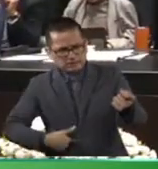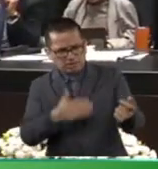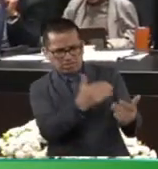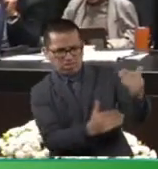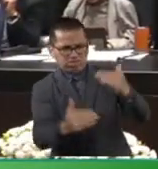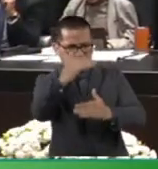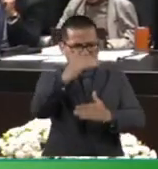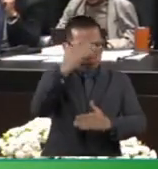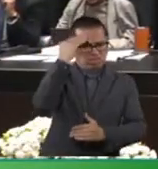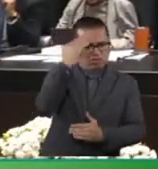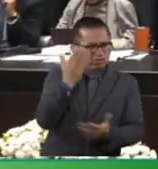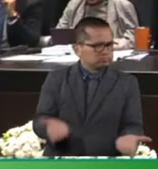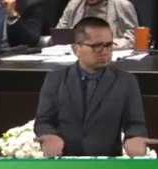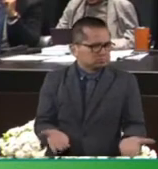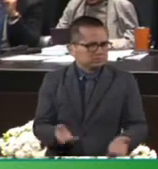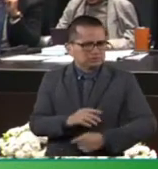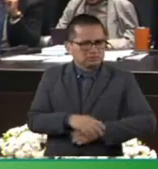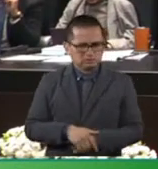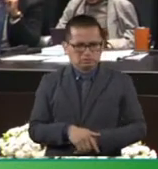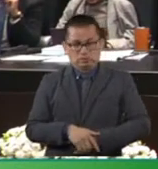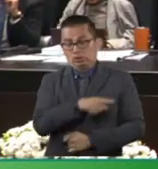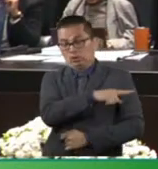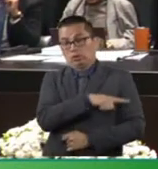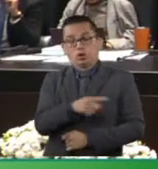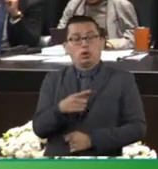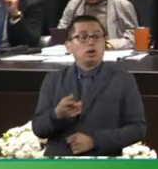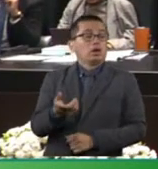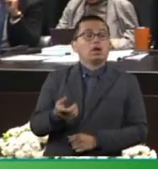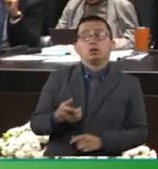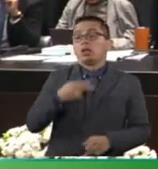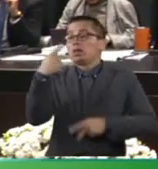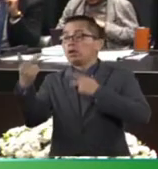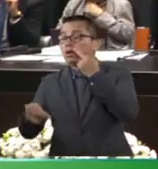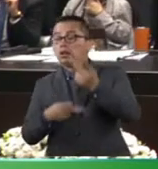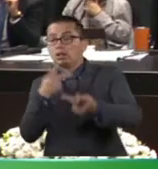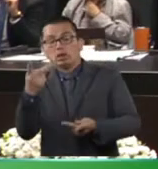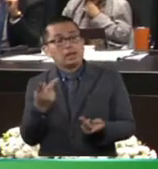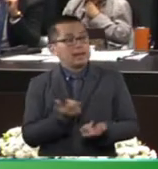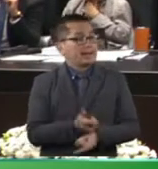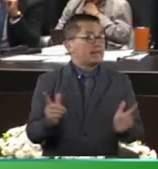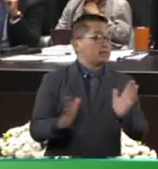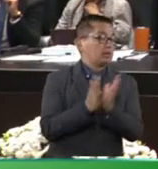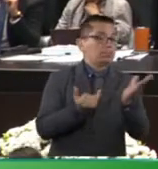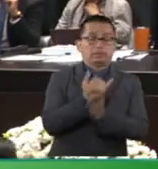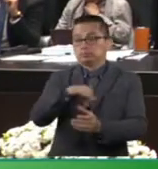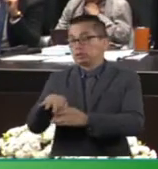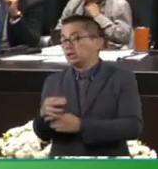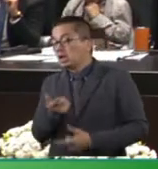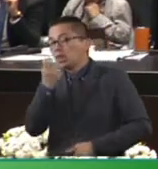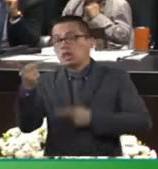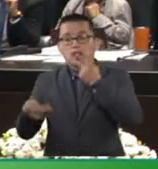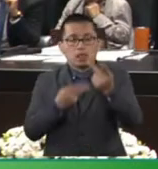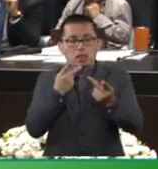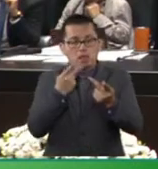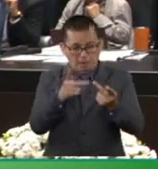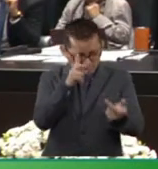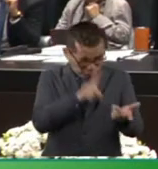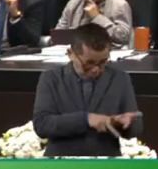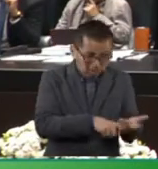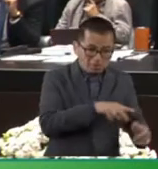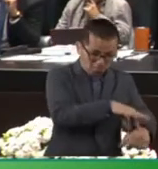Nacional electoral mucha democracia de dientes para afuera mucho autoritarismo para